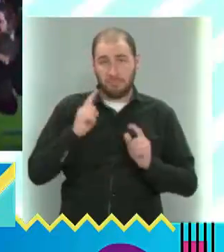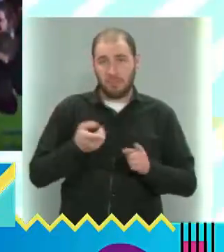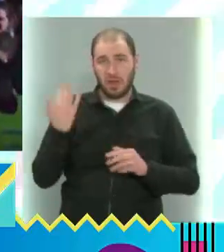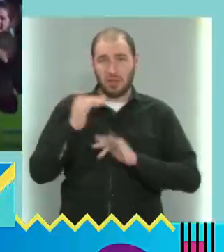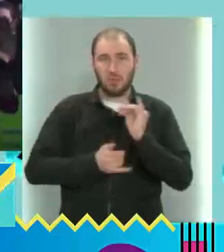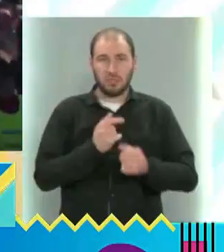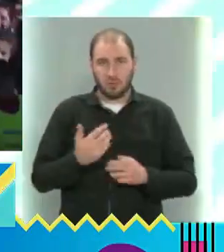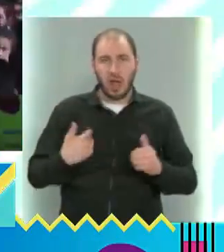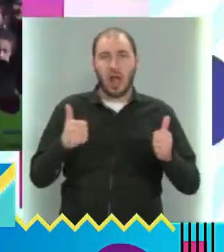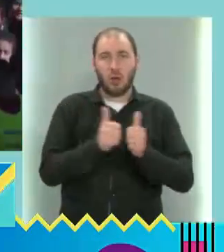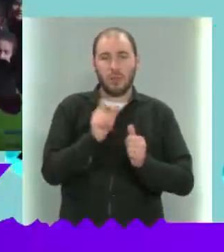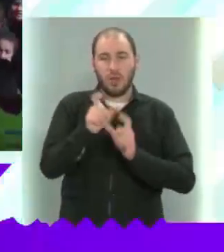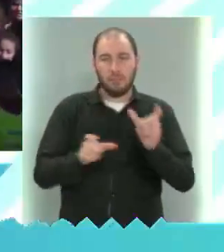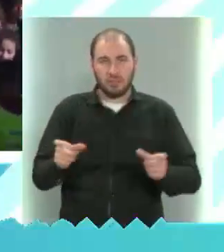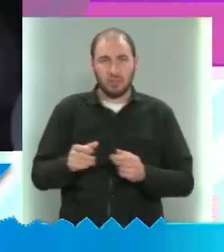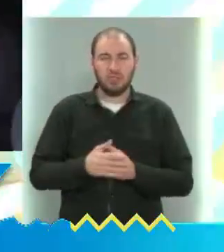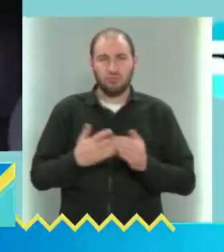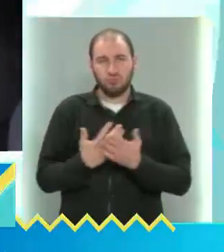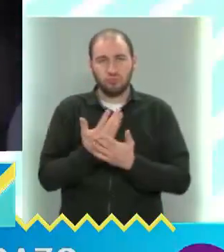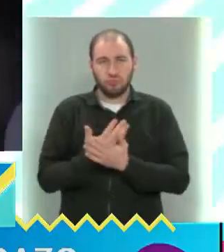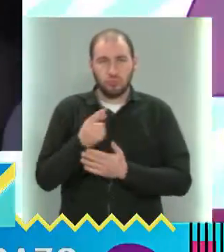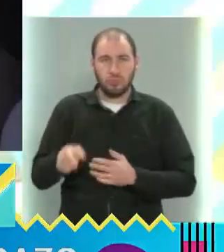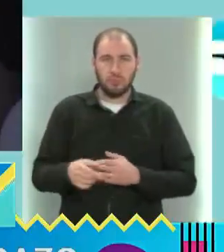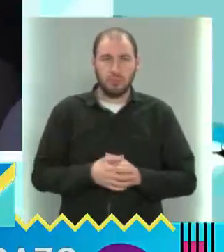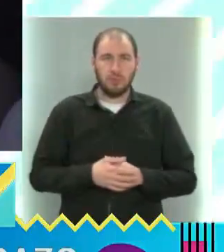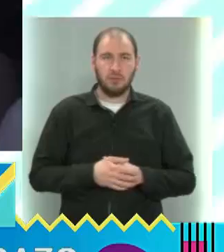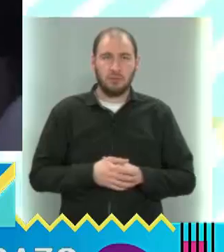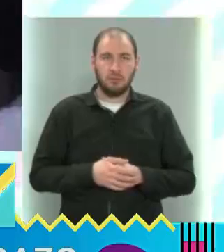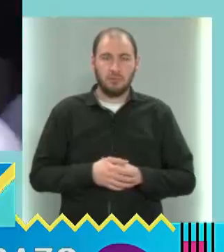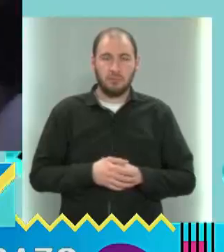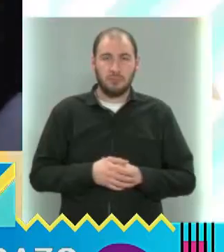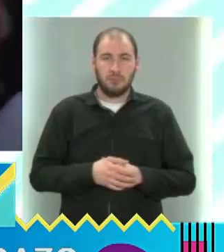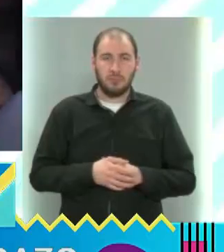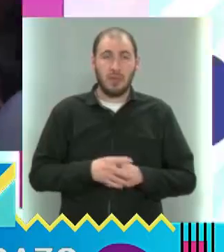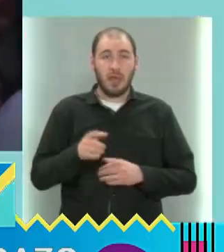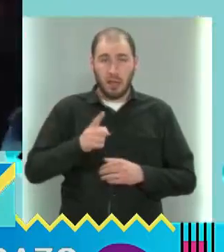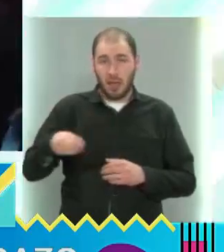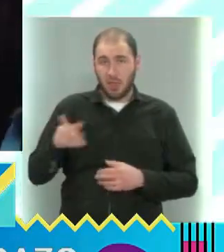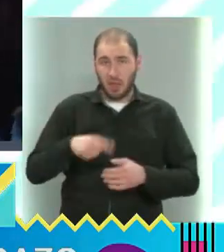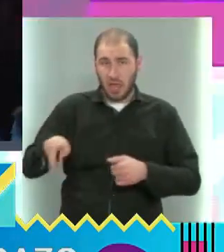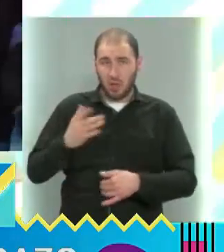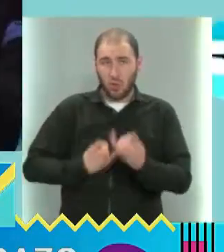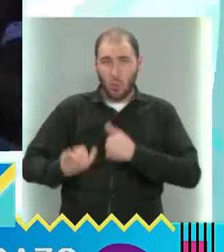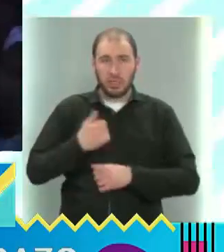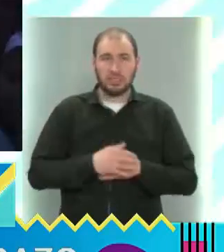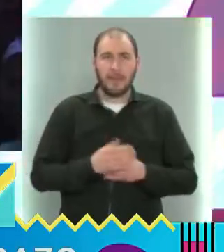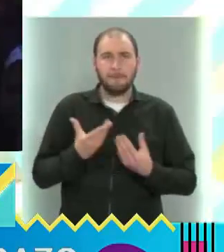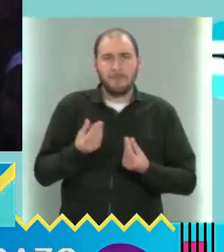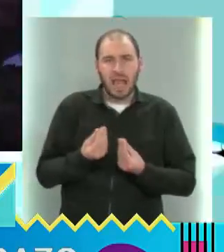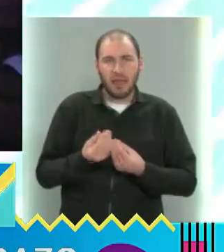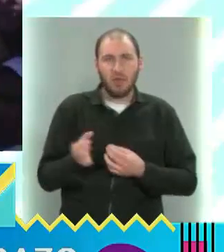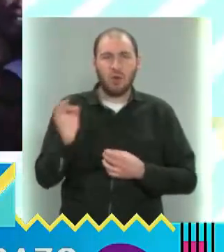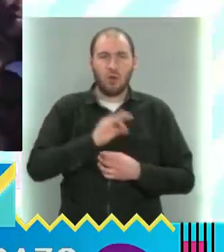anteriormente, que acompaño a personas que han pasado por esto y donde ellos mismos te expresan, o sea, el miedo